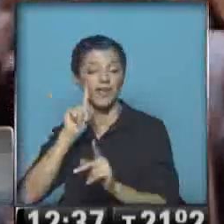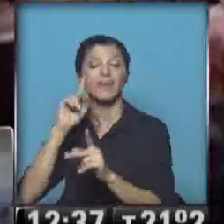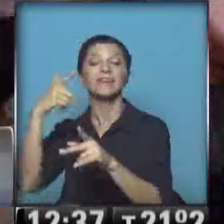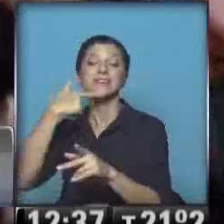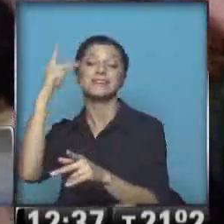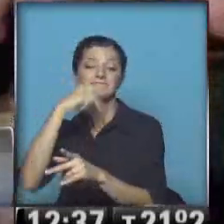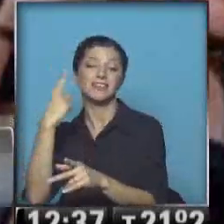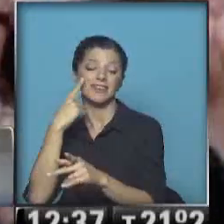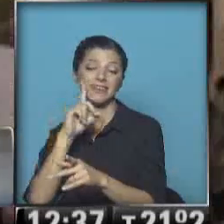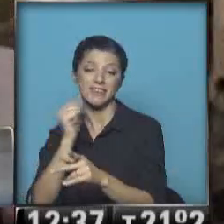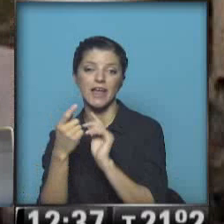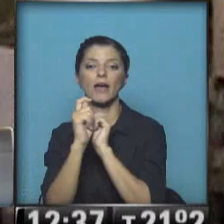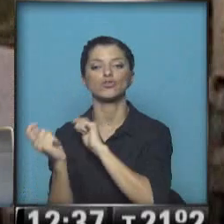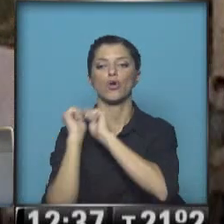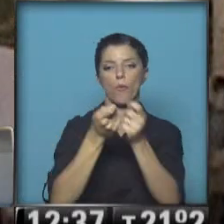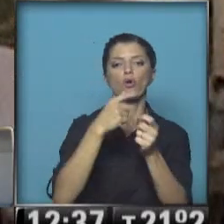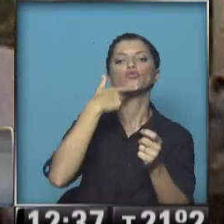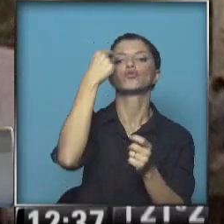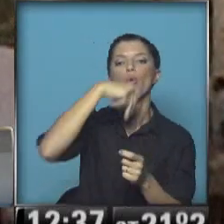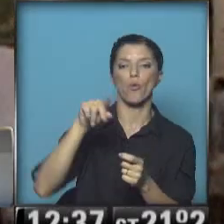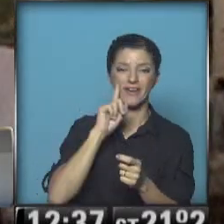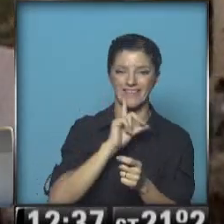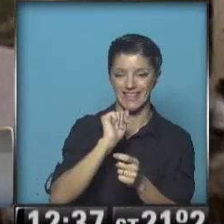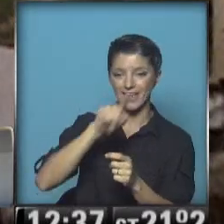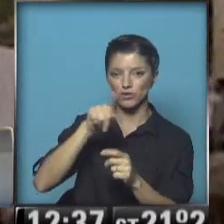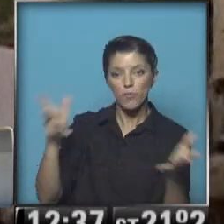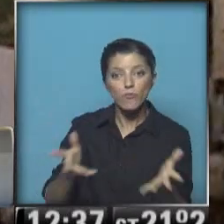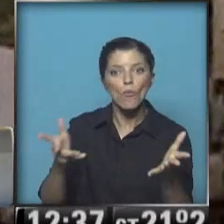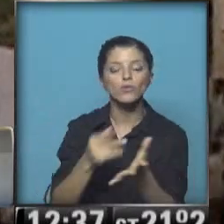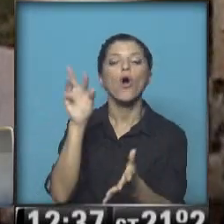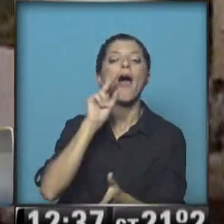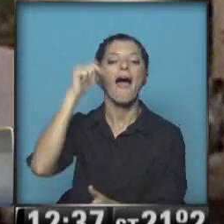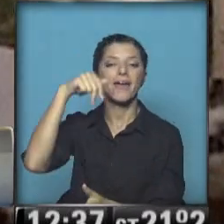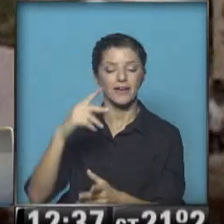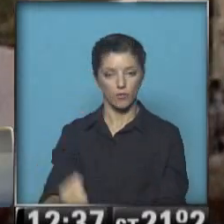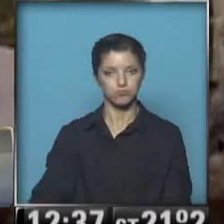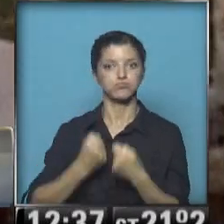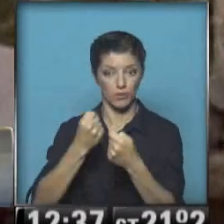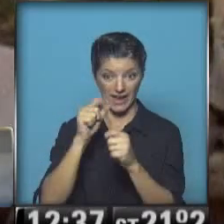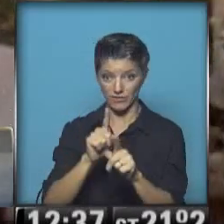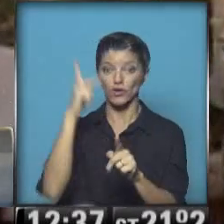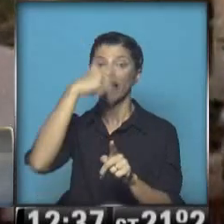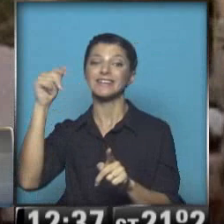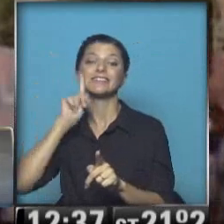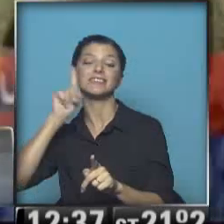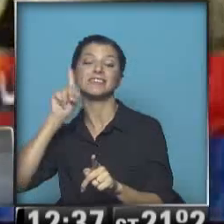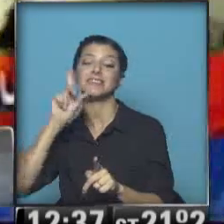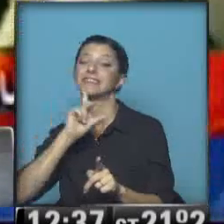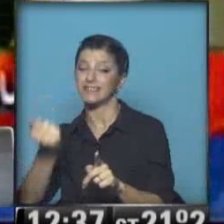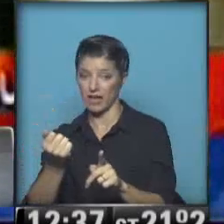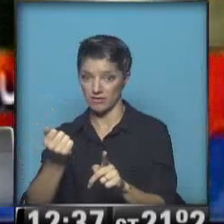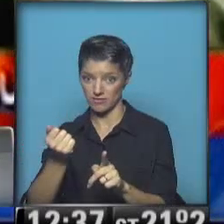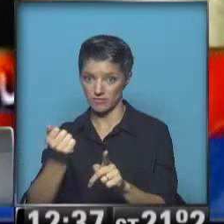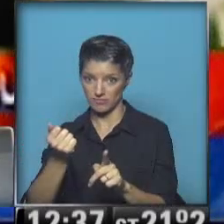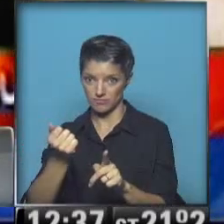entrando Un gobierno ese signo lo que fomentó la influencia de Irán eminentemente shita en la política interior